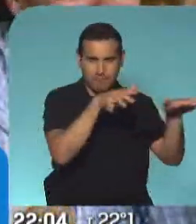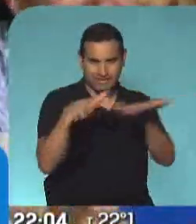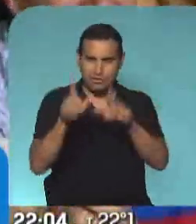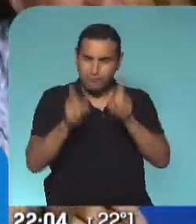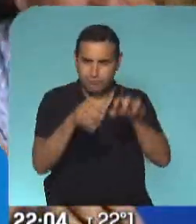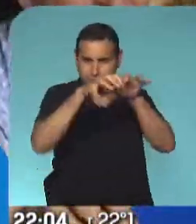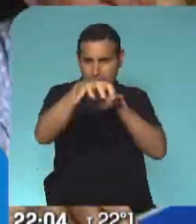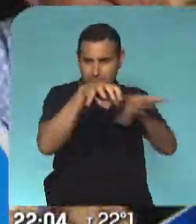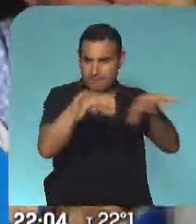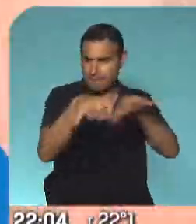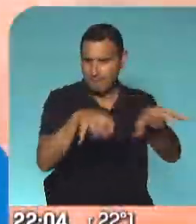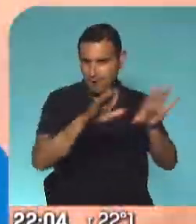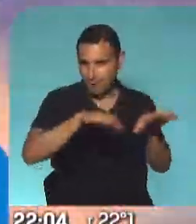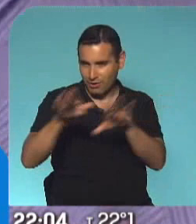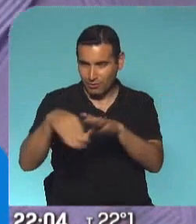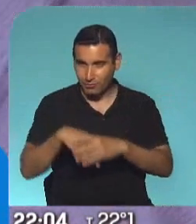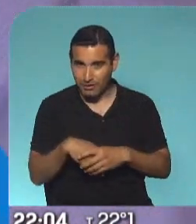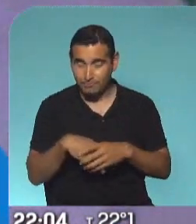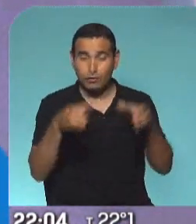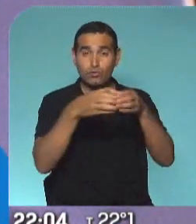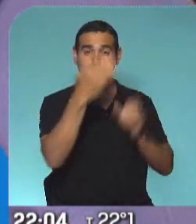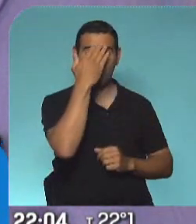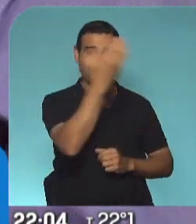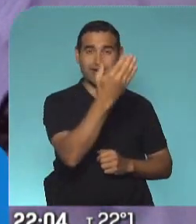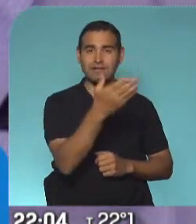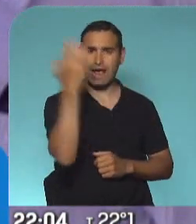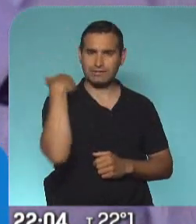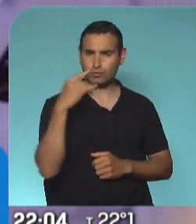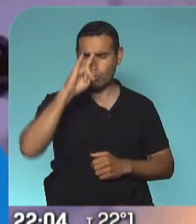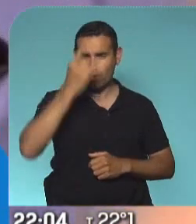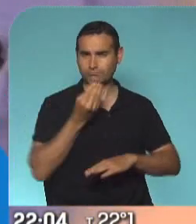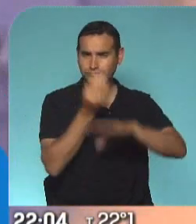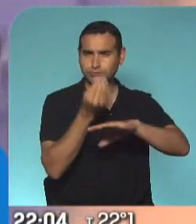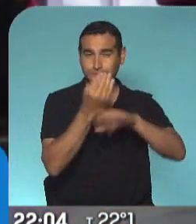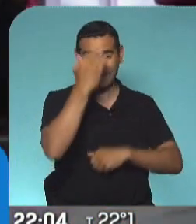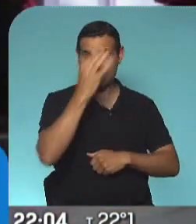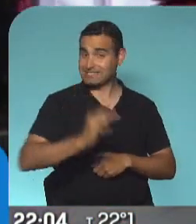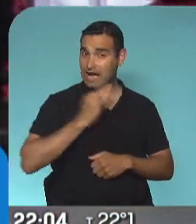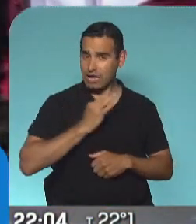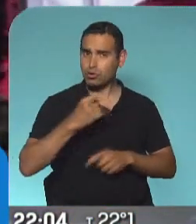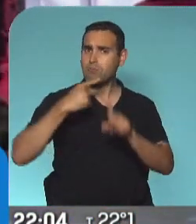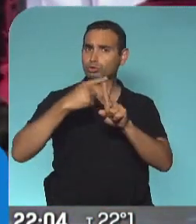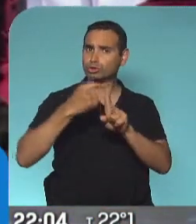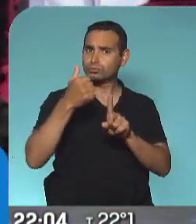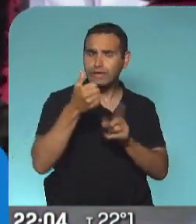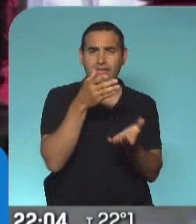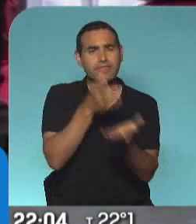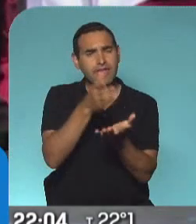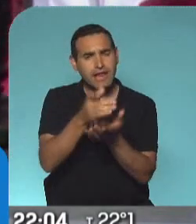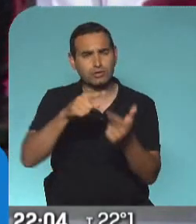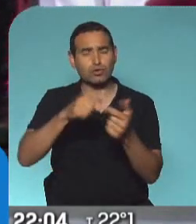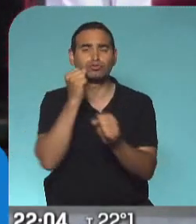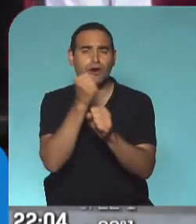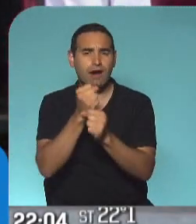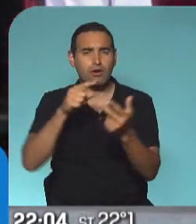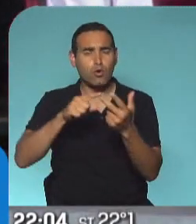grandes divisiones y grietas. El Frente Amplio gobernó Uruguay por 15 años con un balance positivo en materia de derechos, trabajo y